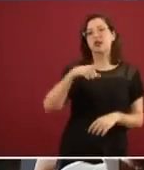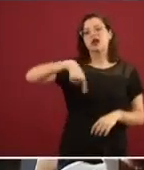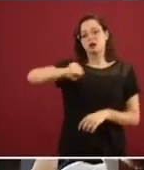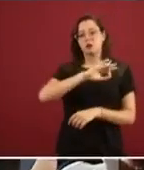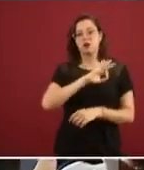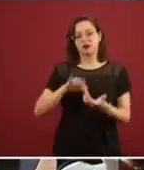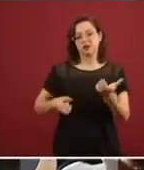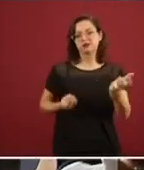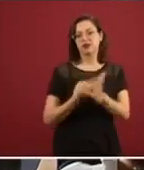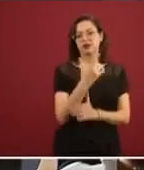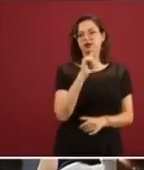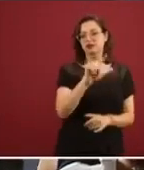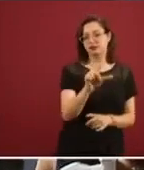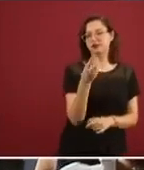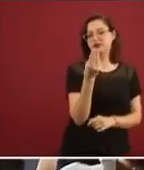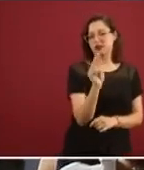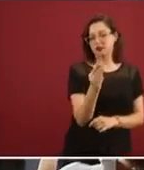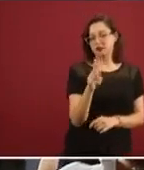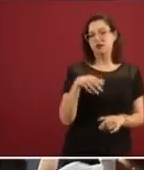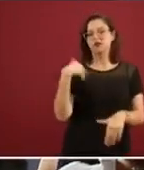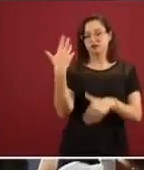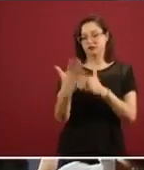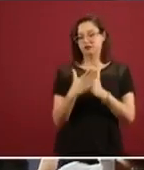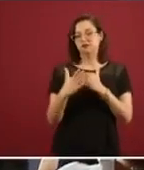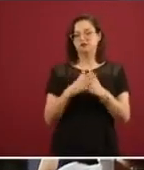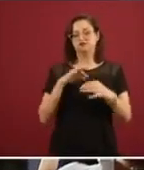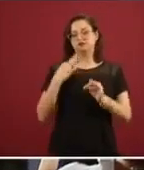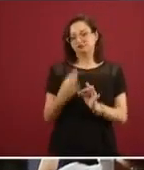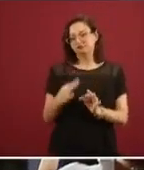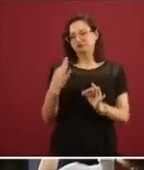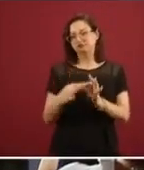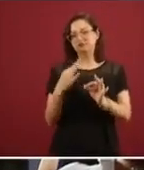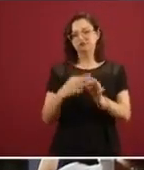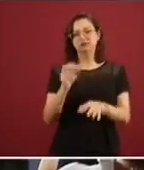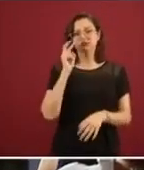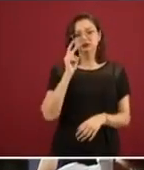poder tener esa información muy puntualmente. De los